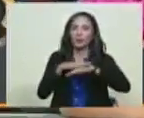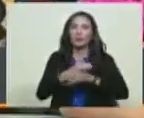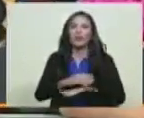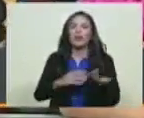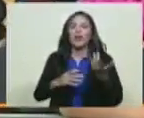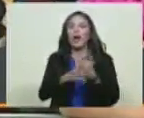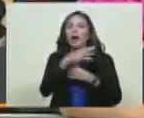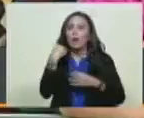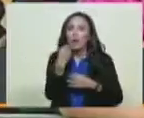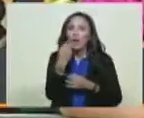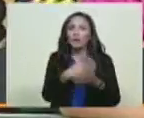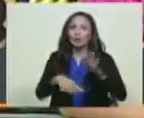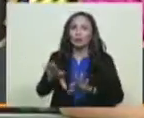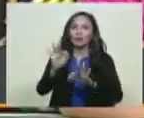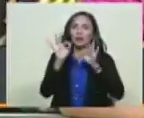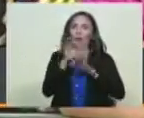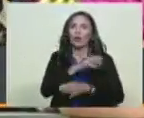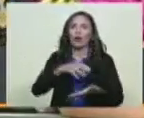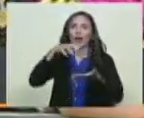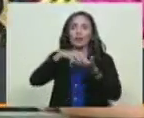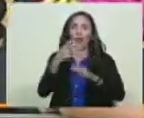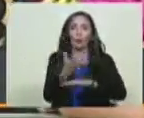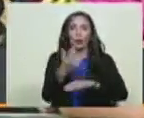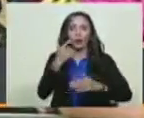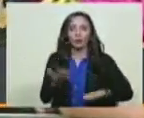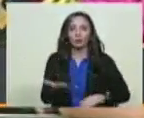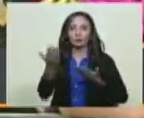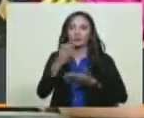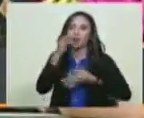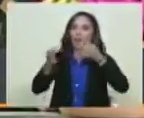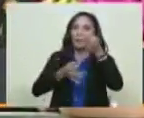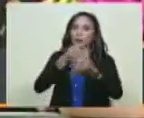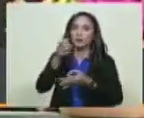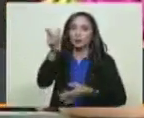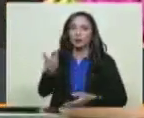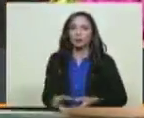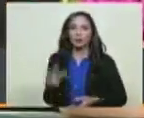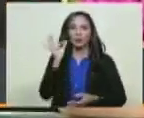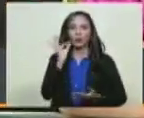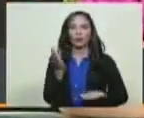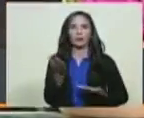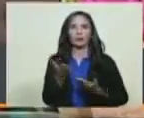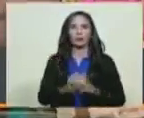electa en el territorio de este estado adelante para hola